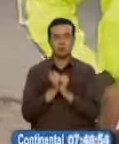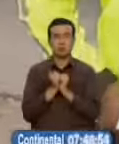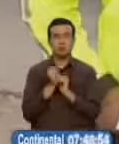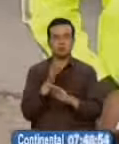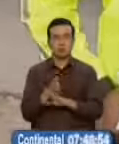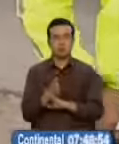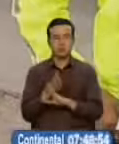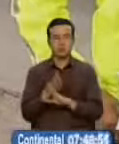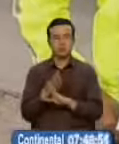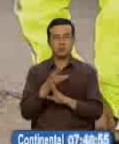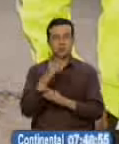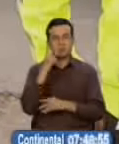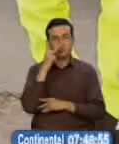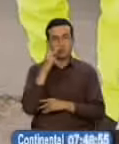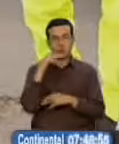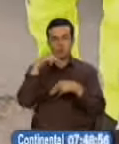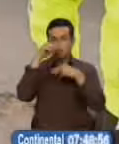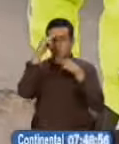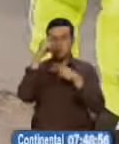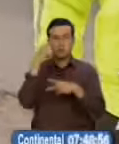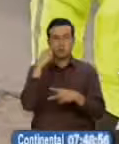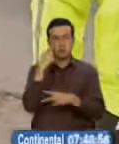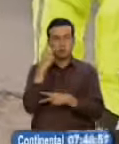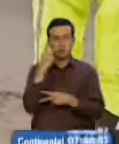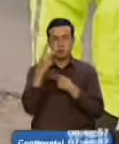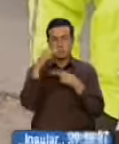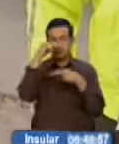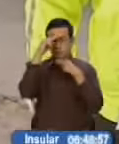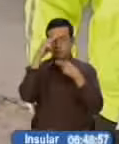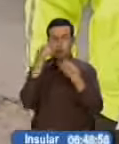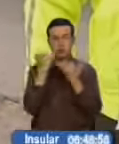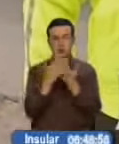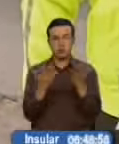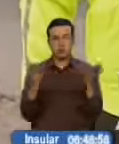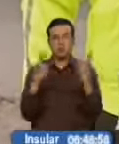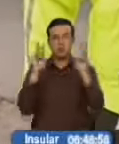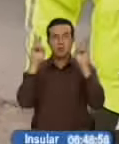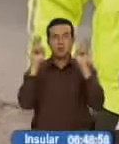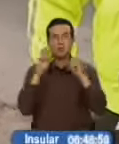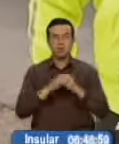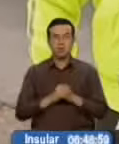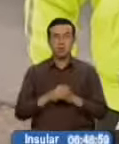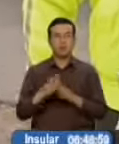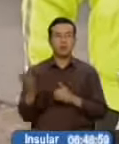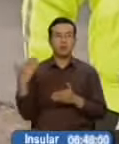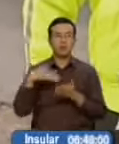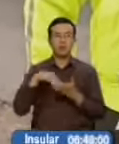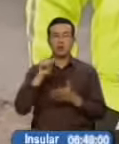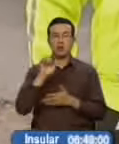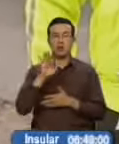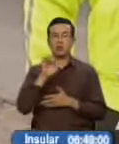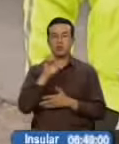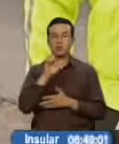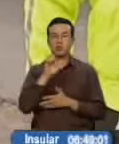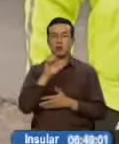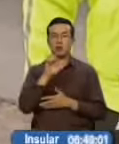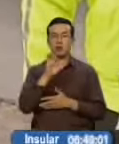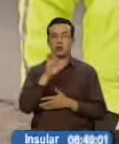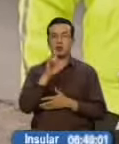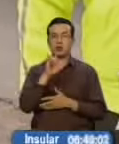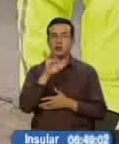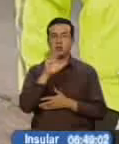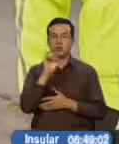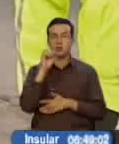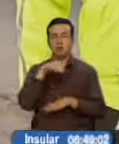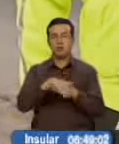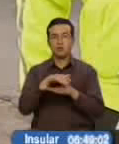luego de esta nota que nos va a entregar la producción y que tiene que ver con la llegada del Atlético Nacional que se dio ayer en horas